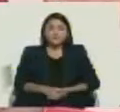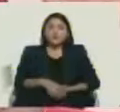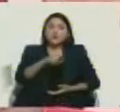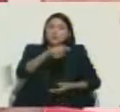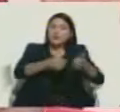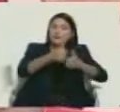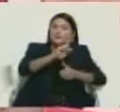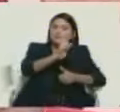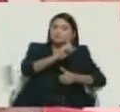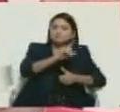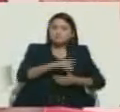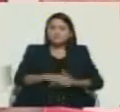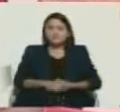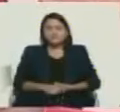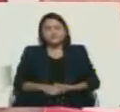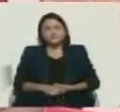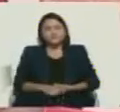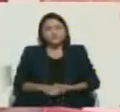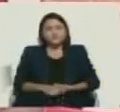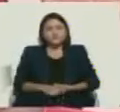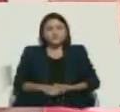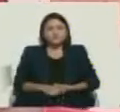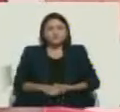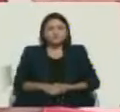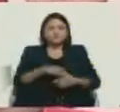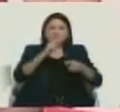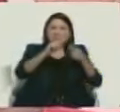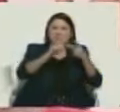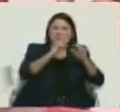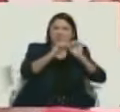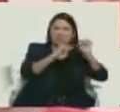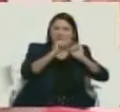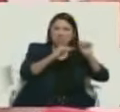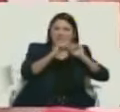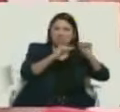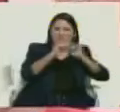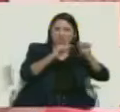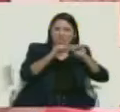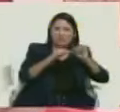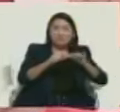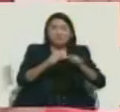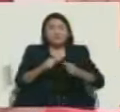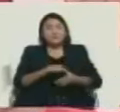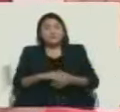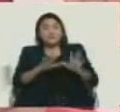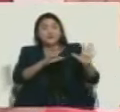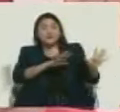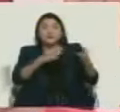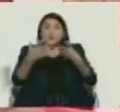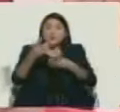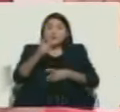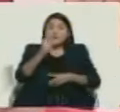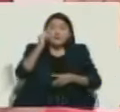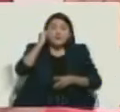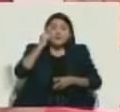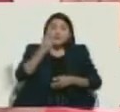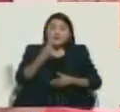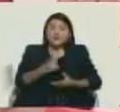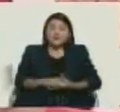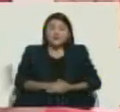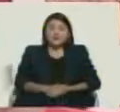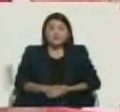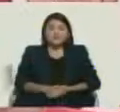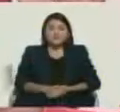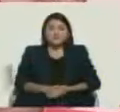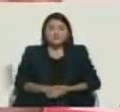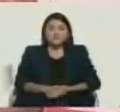candidato. Y ahí vienen los reclamos y la chilladera, el llantén, 19 días. Y después